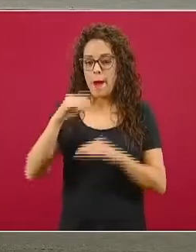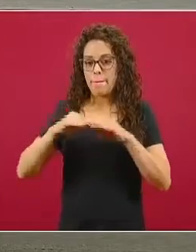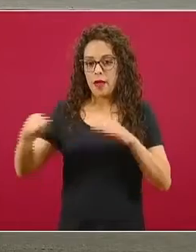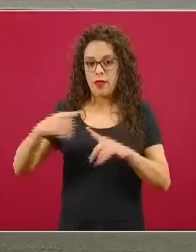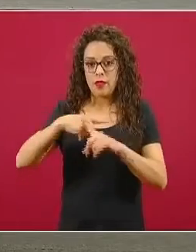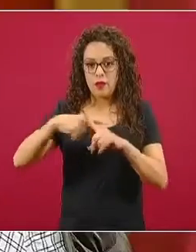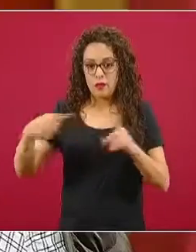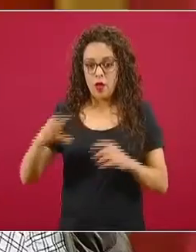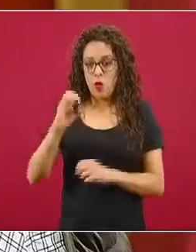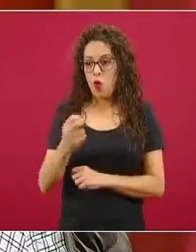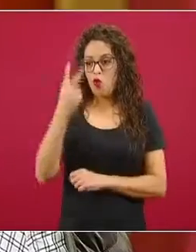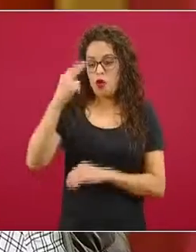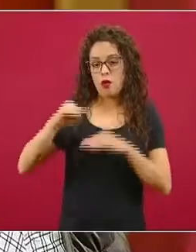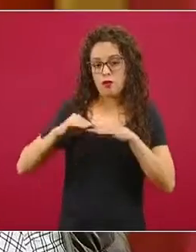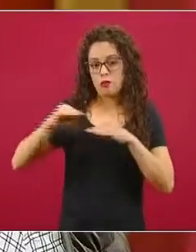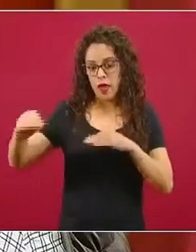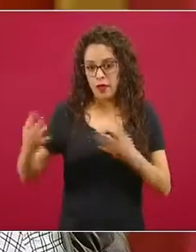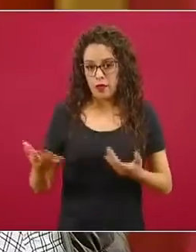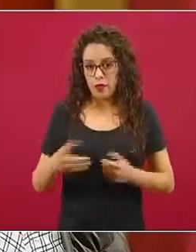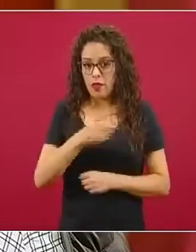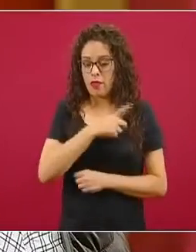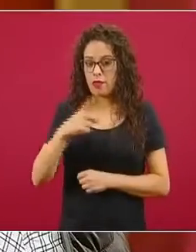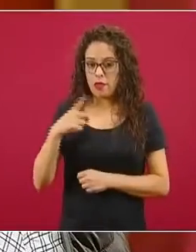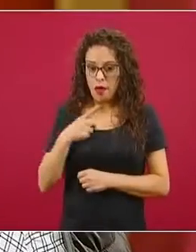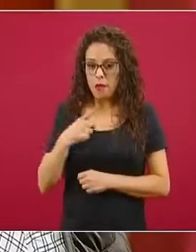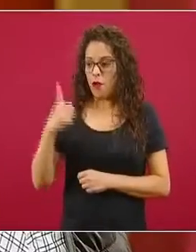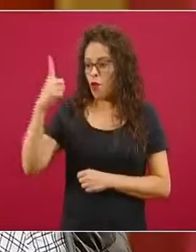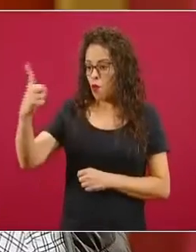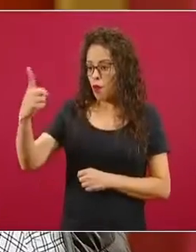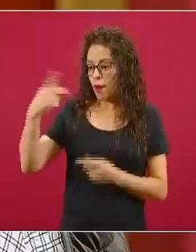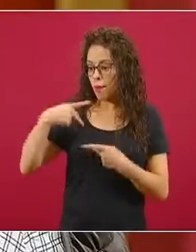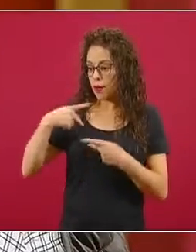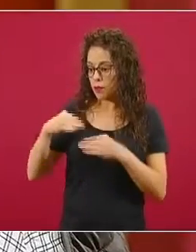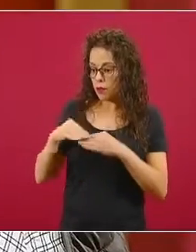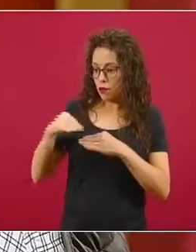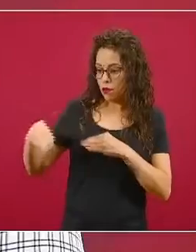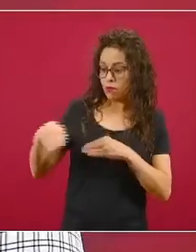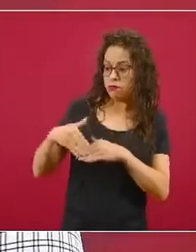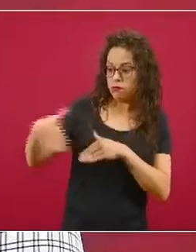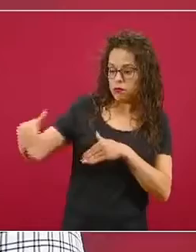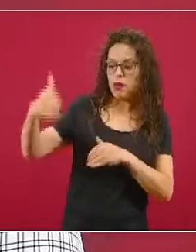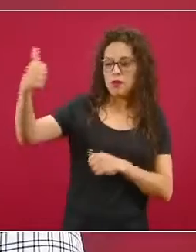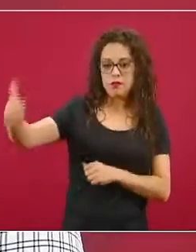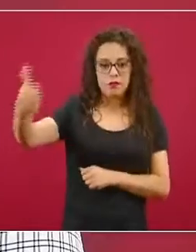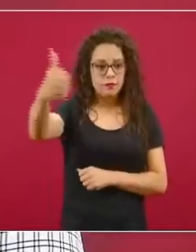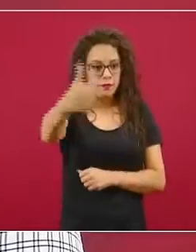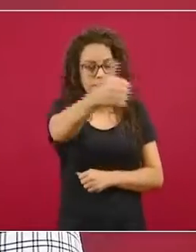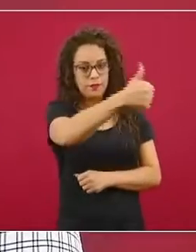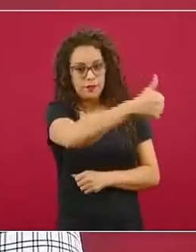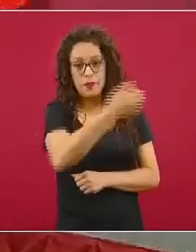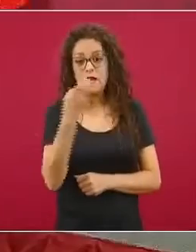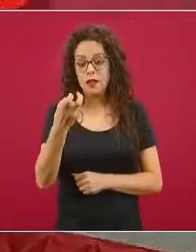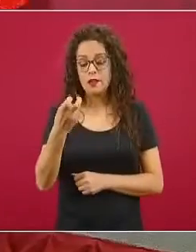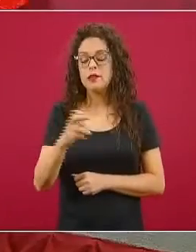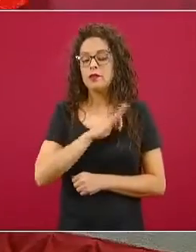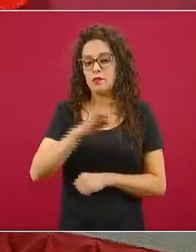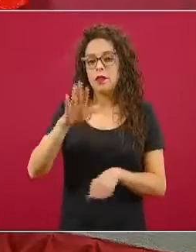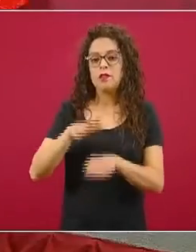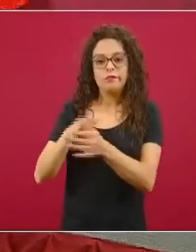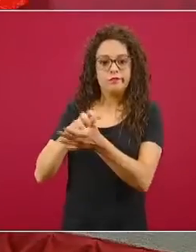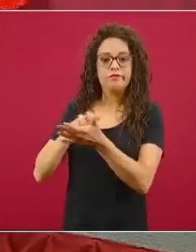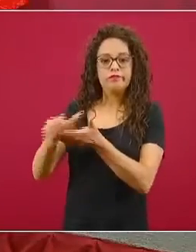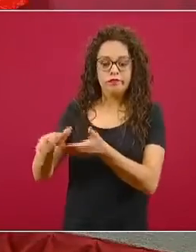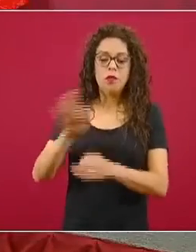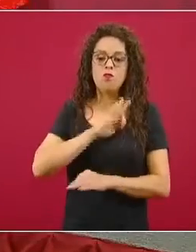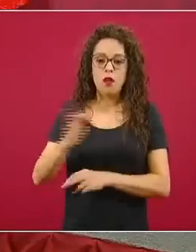de 2 metros que debe haber entre persona y persona. Definitivamente vamos a incrementar el riesgo de